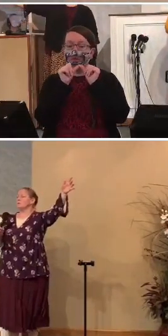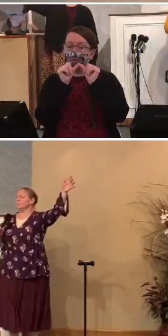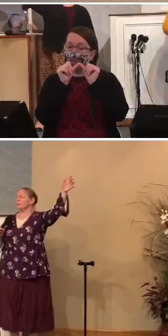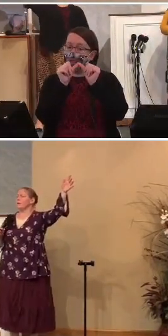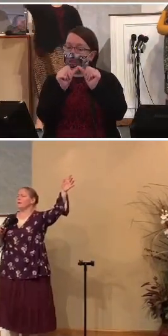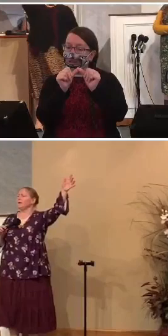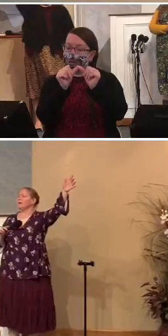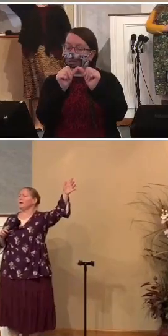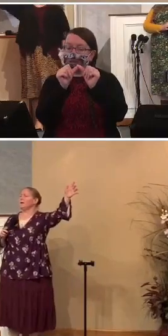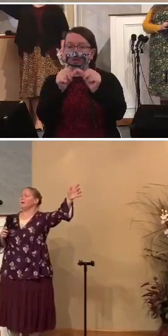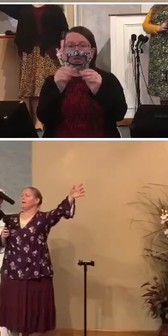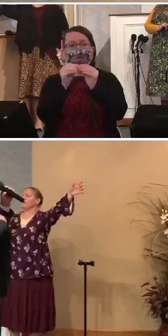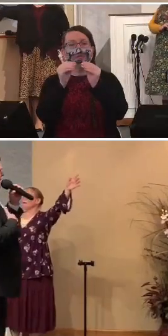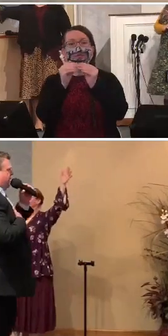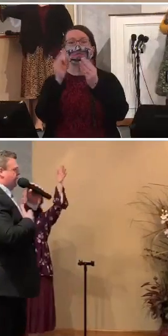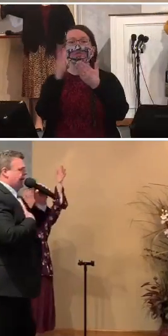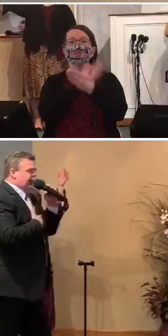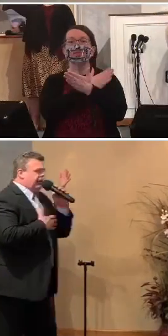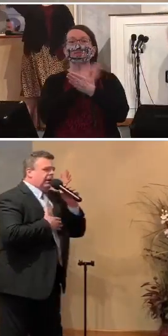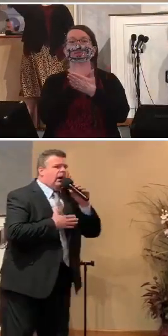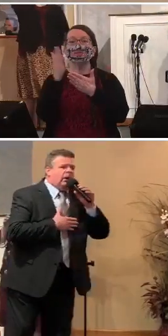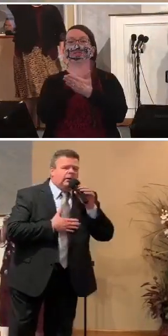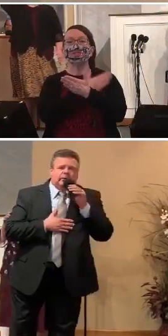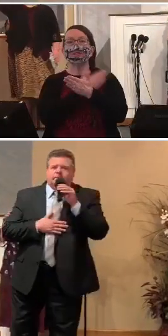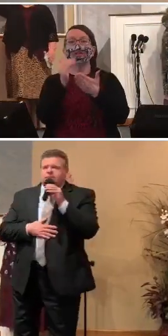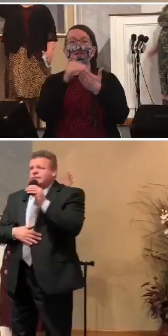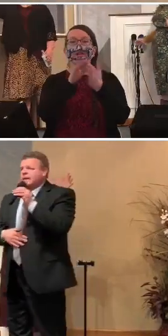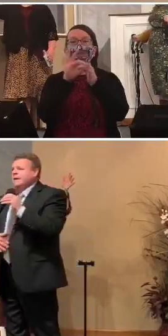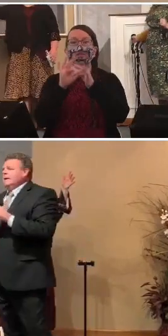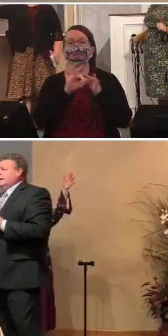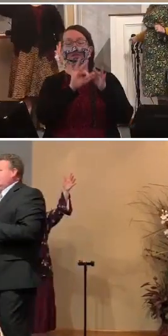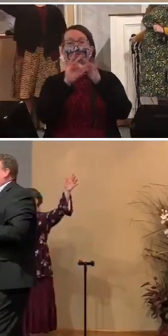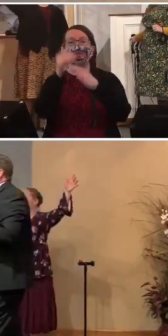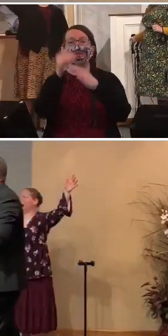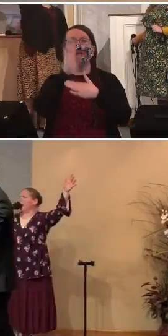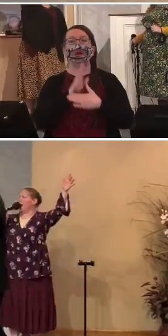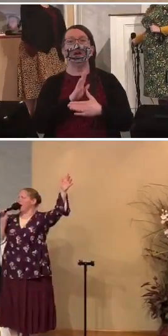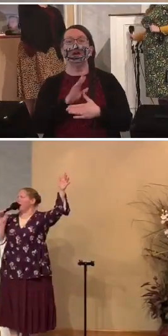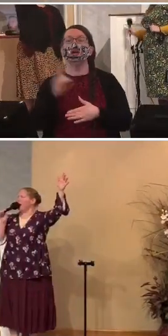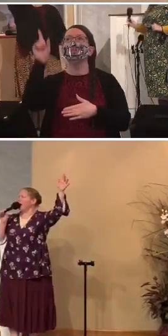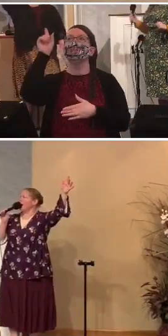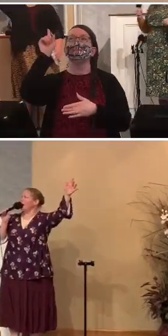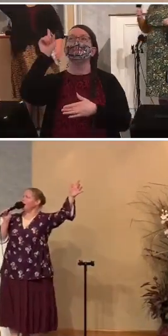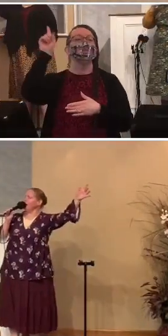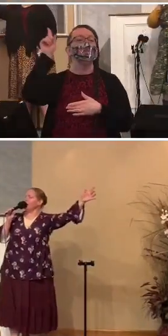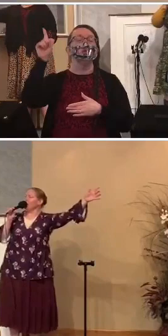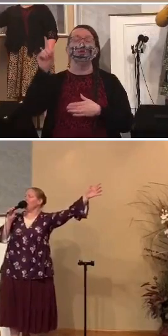esto junto. Vamos a cantar esto desde tu corazón. Cántalo desde tu corazón.